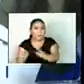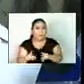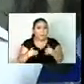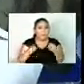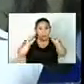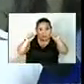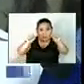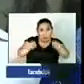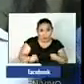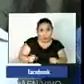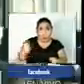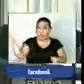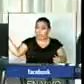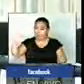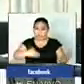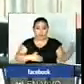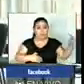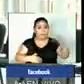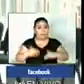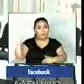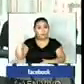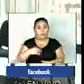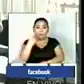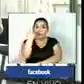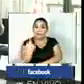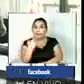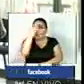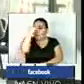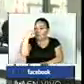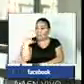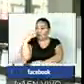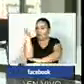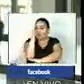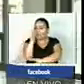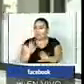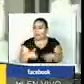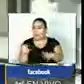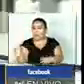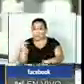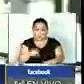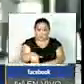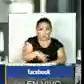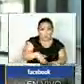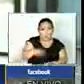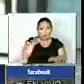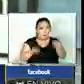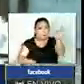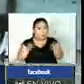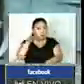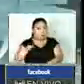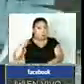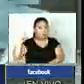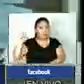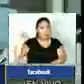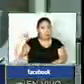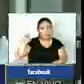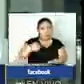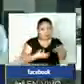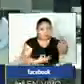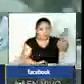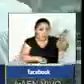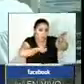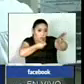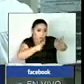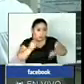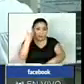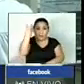regresar a todas esas personas. La canciller dio esas declaraciones luego de llegar a la Corte Suprema de Justicia a presentar el informe de